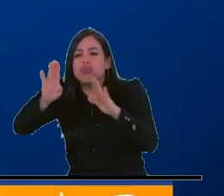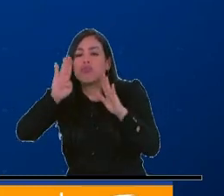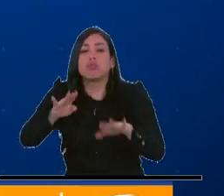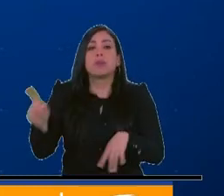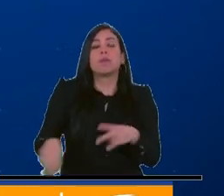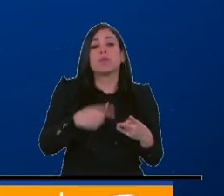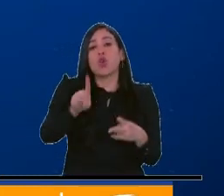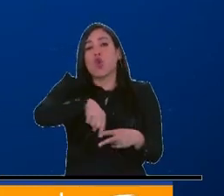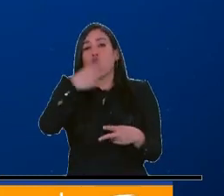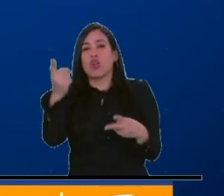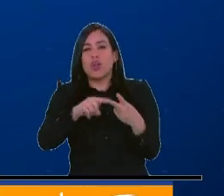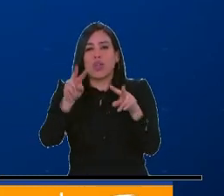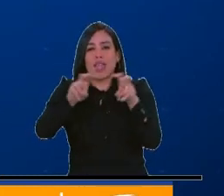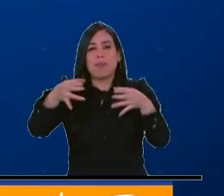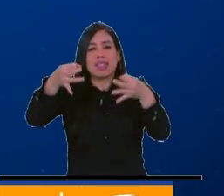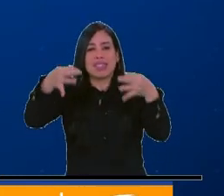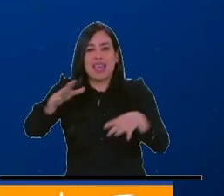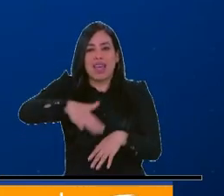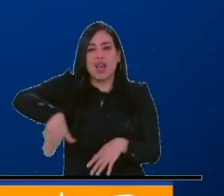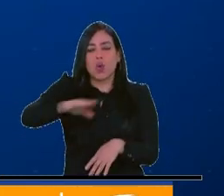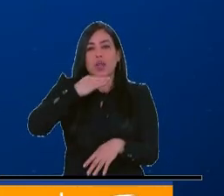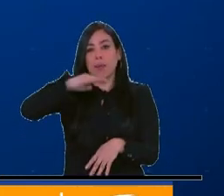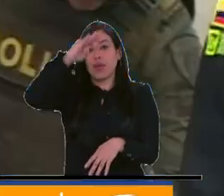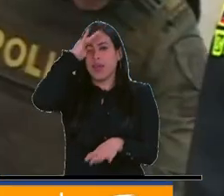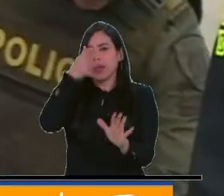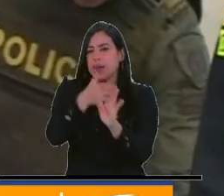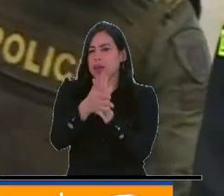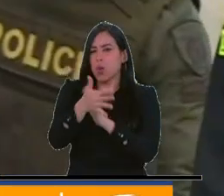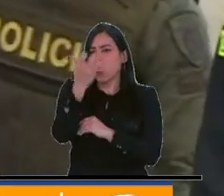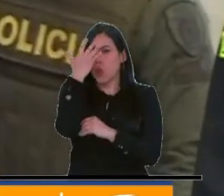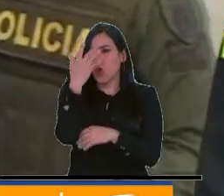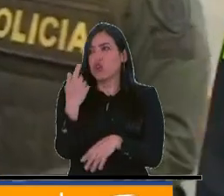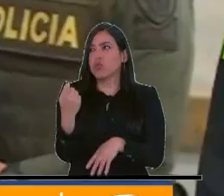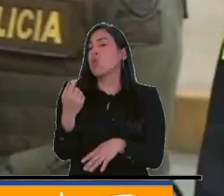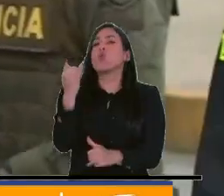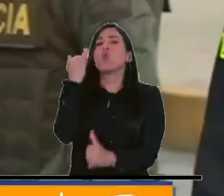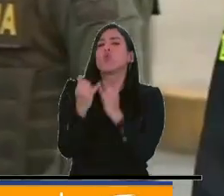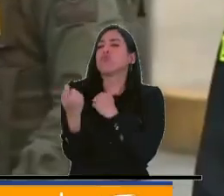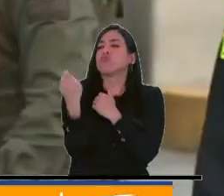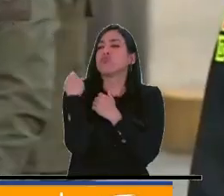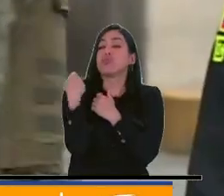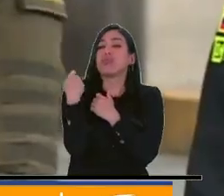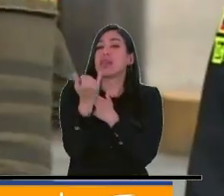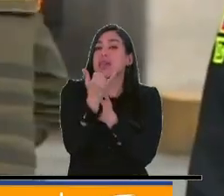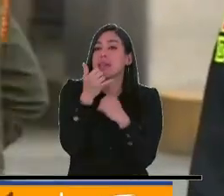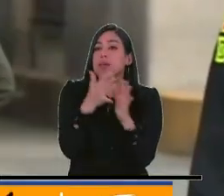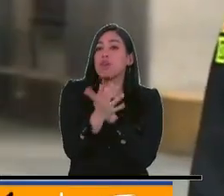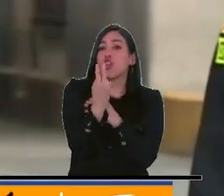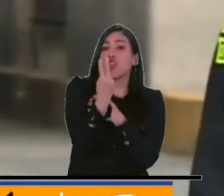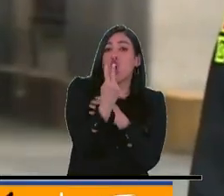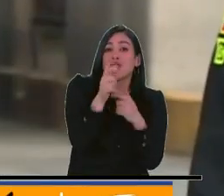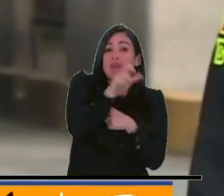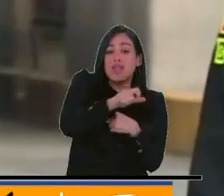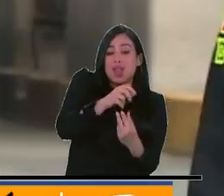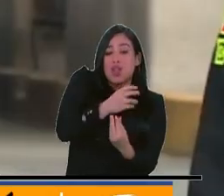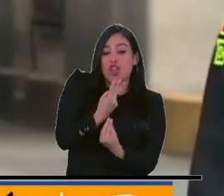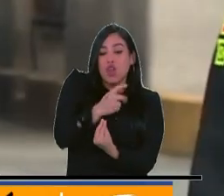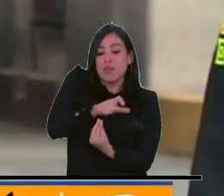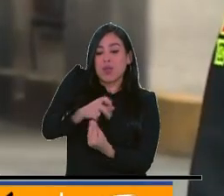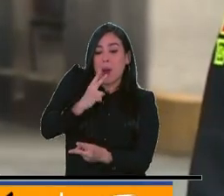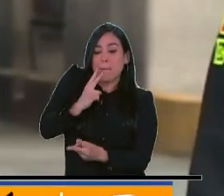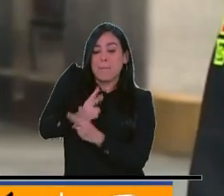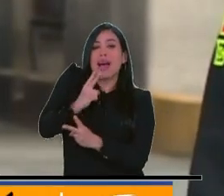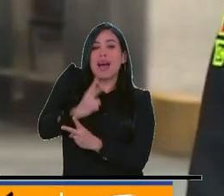Además, hablamos de temas de seguridad en la ciudad de Medellín, porque en las últimas horas, dos fleteros fueron sorprendidos por